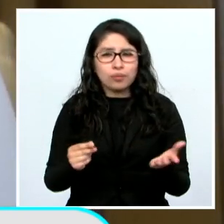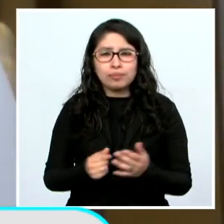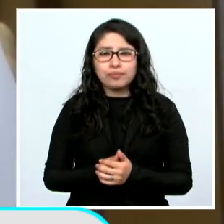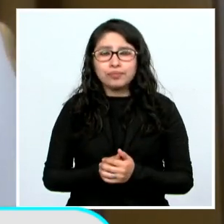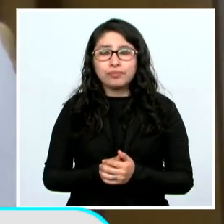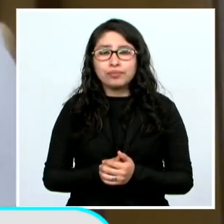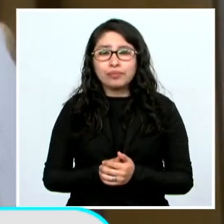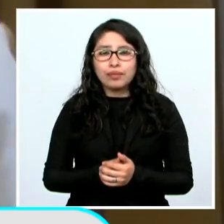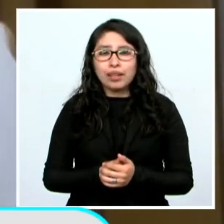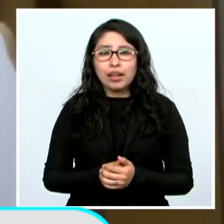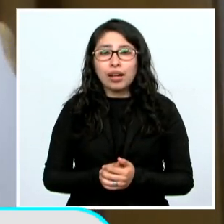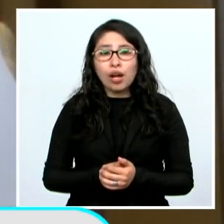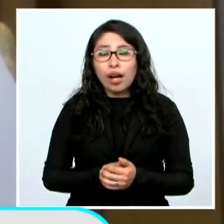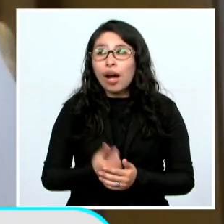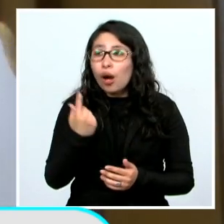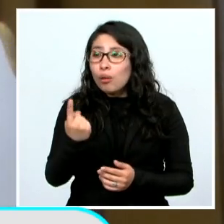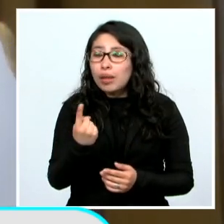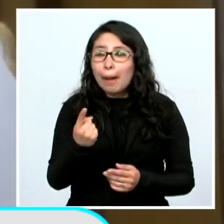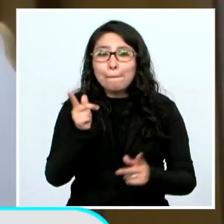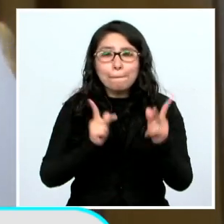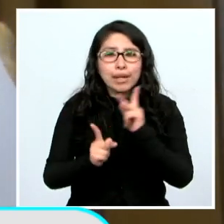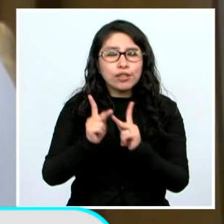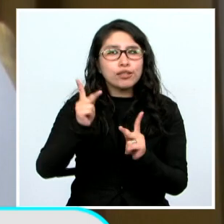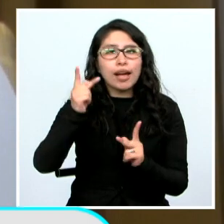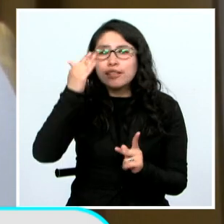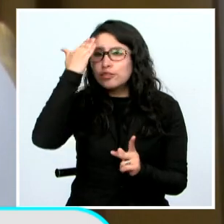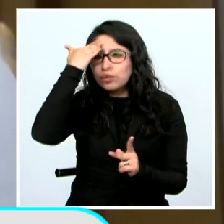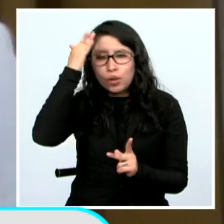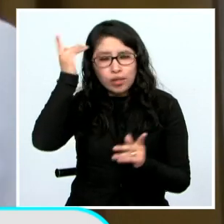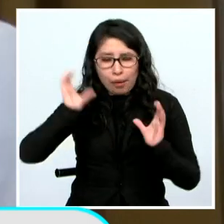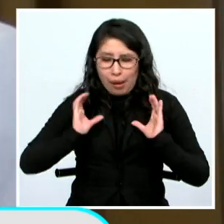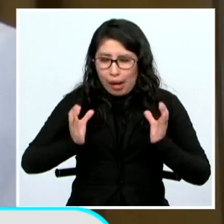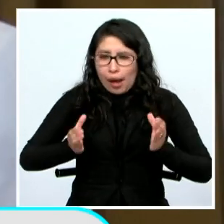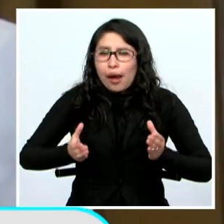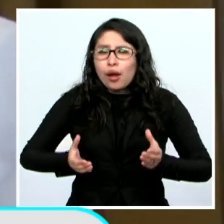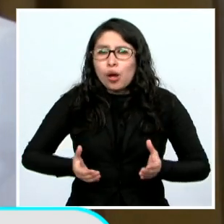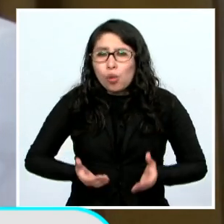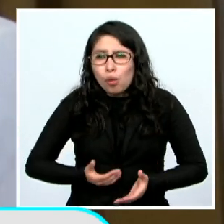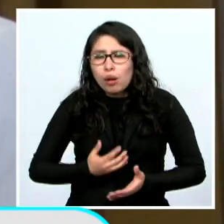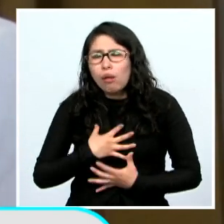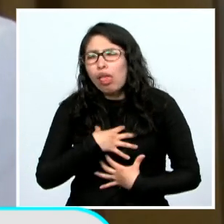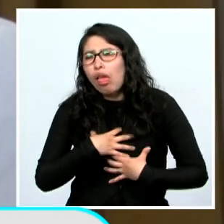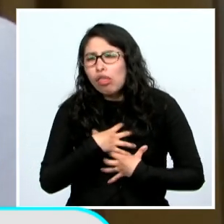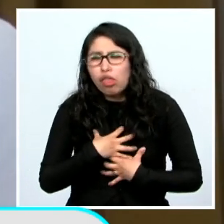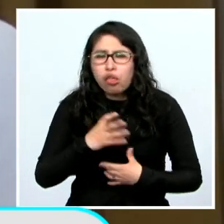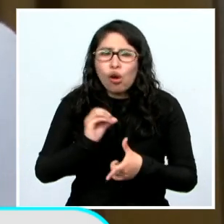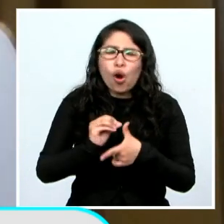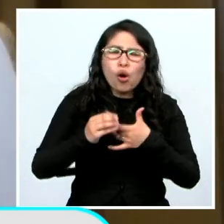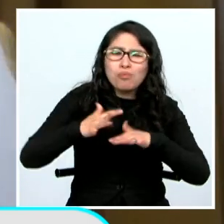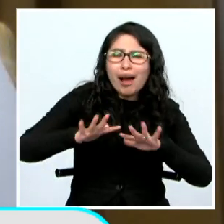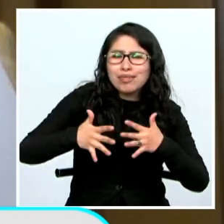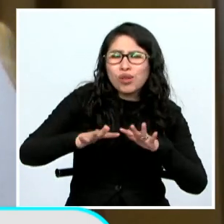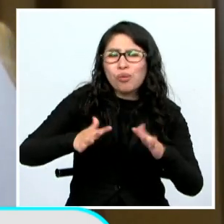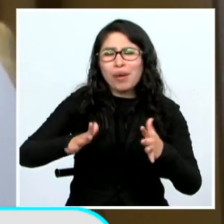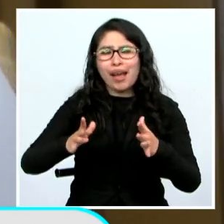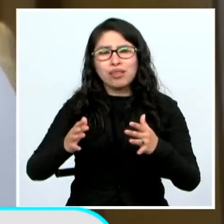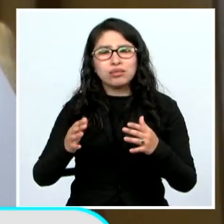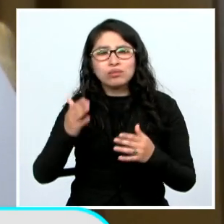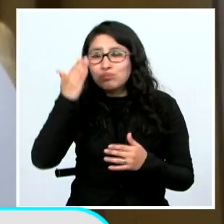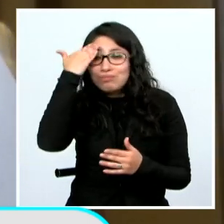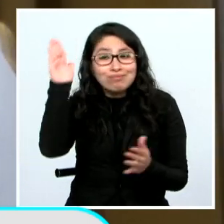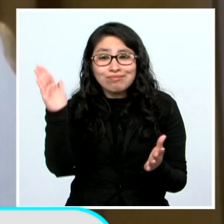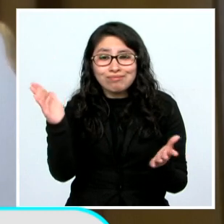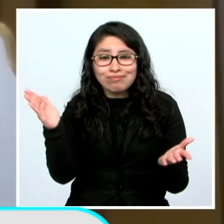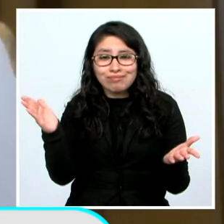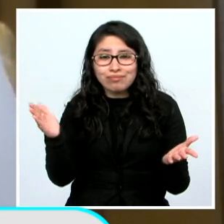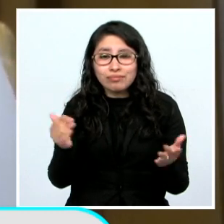digo, uno no sabe cómo va a reaccionar su organismo y probablemente hayan contagios como los míos que